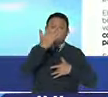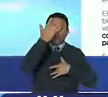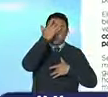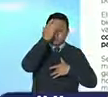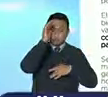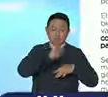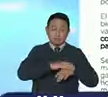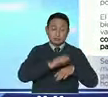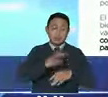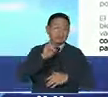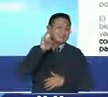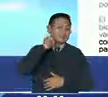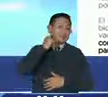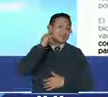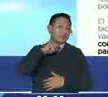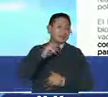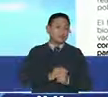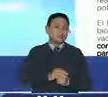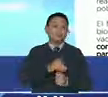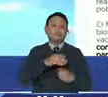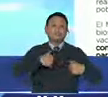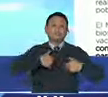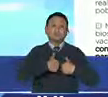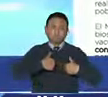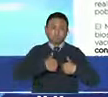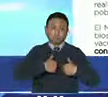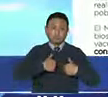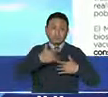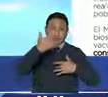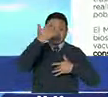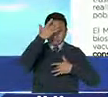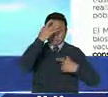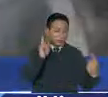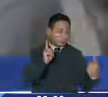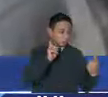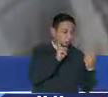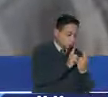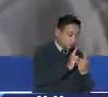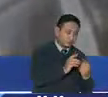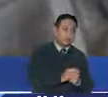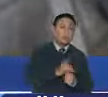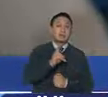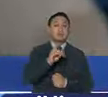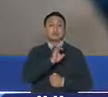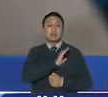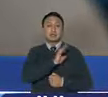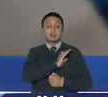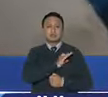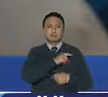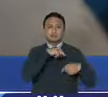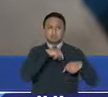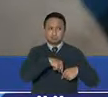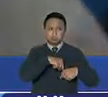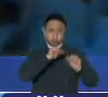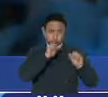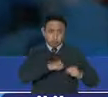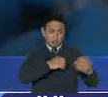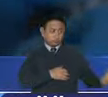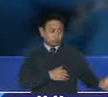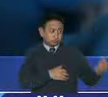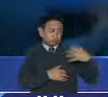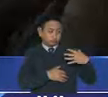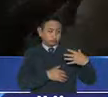porque la menor tuvo contacto directo con aves que portaban el virus de la gripe aviar. Según expertos, este contagio sí es posible. Y